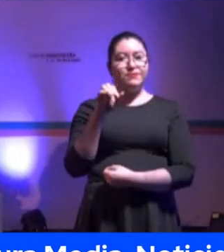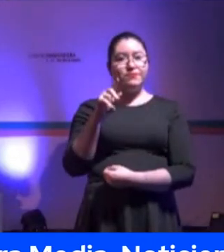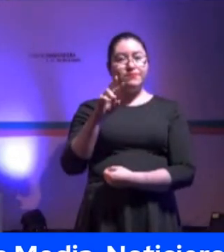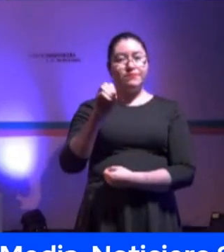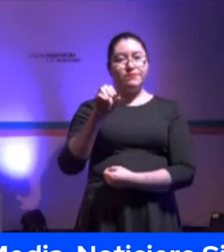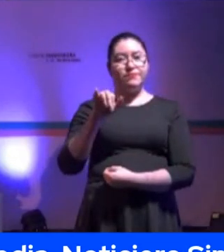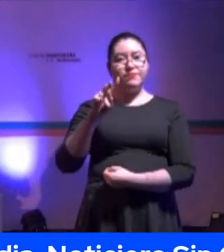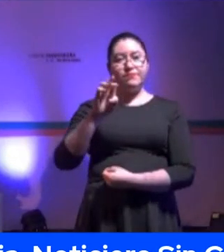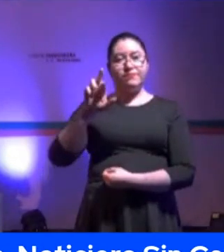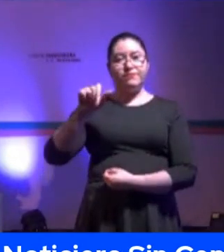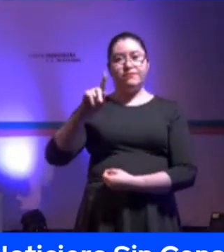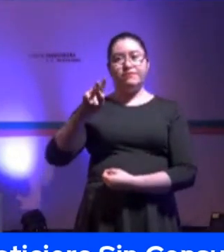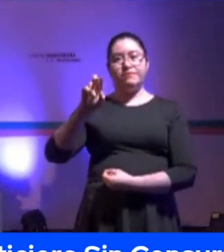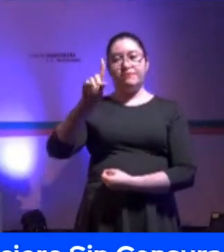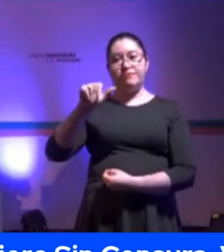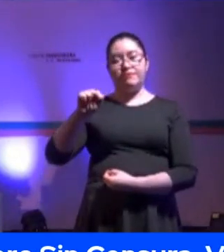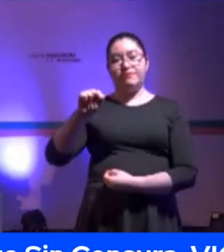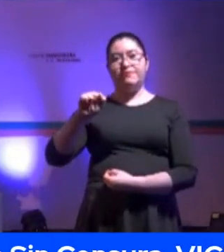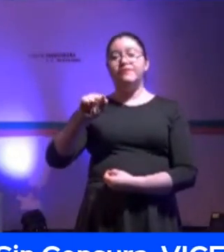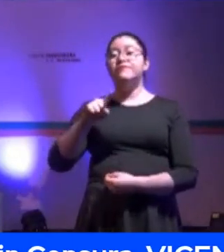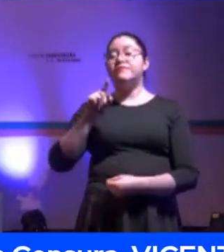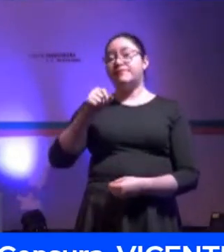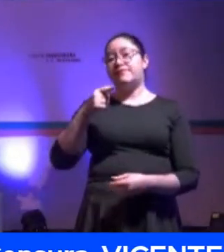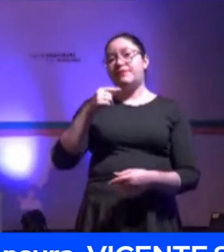de Piedra en la Feria Internacional del Libro.